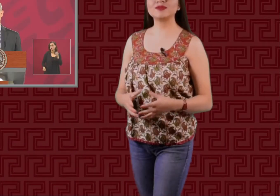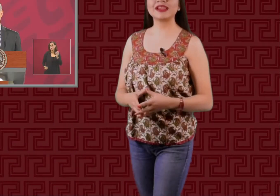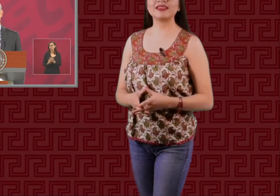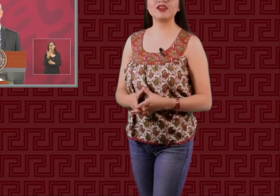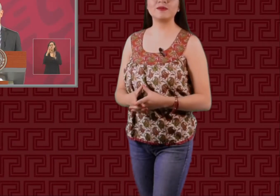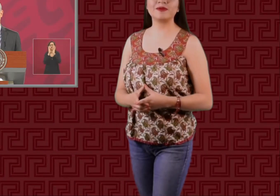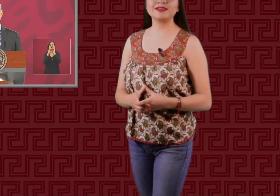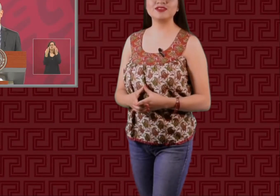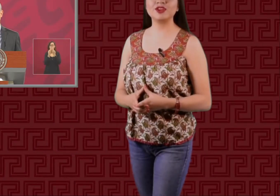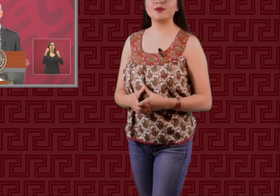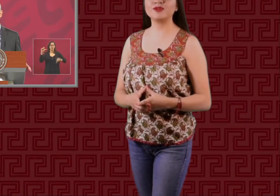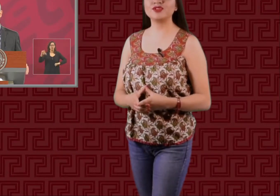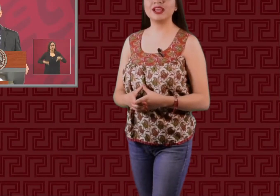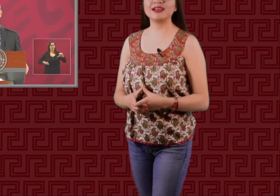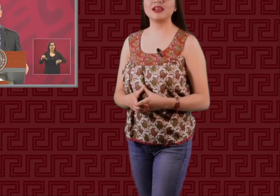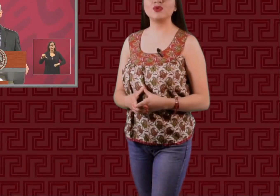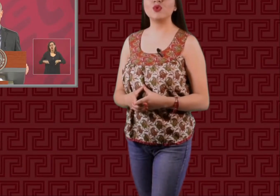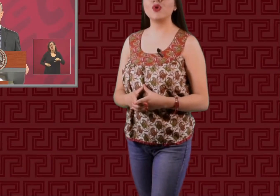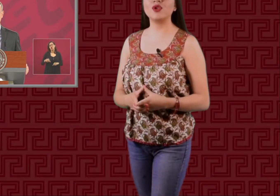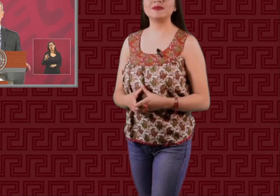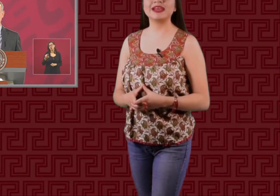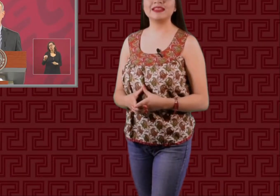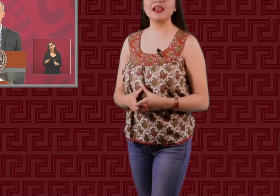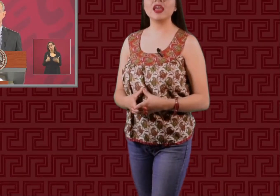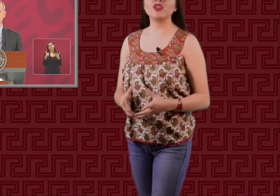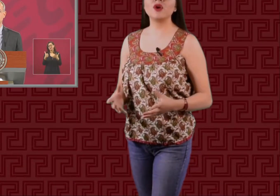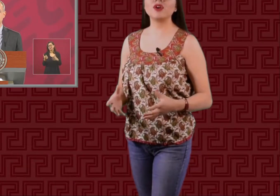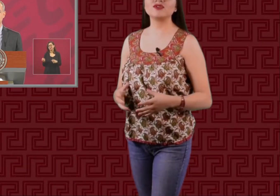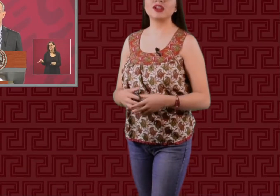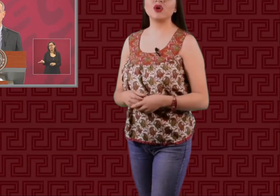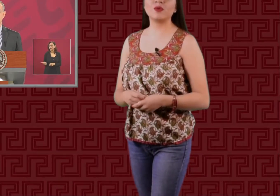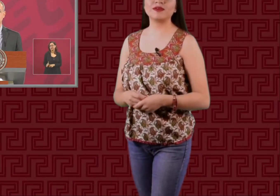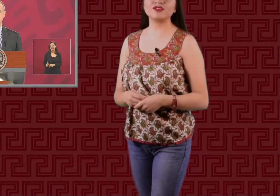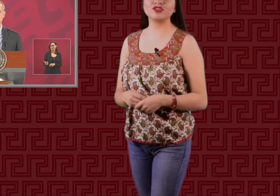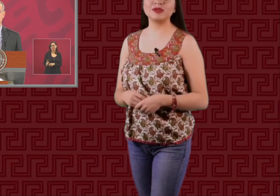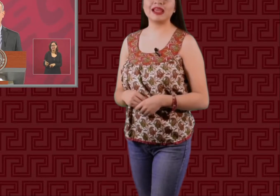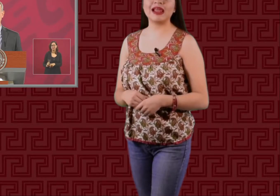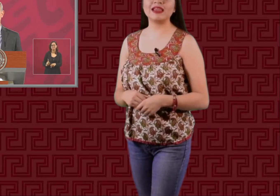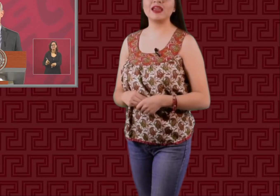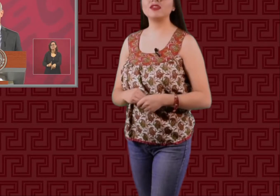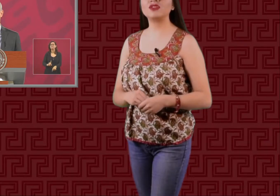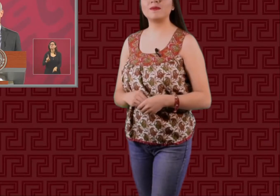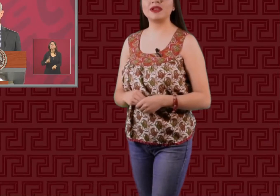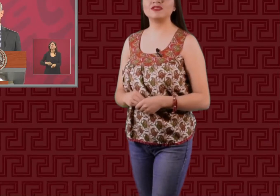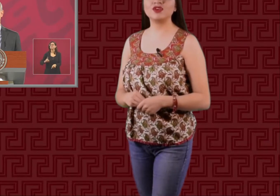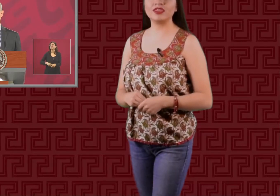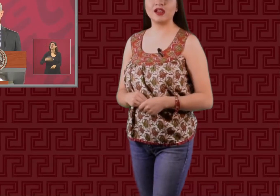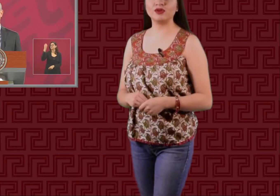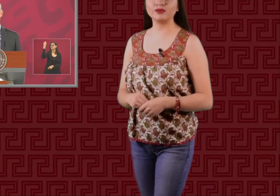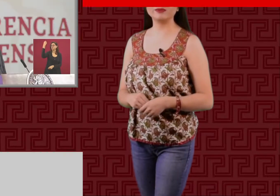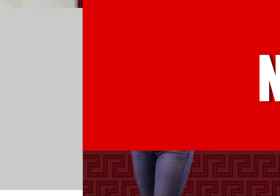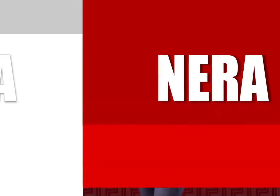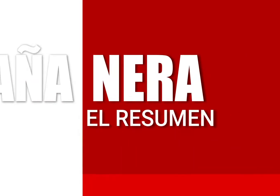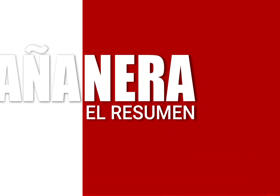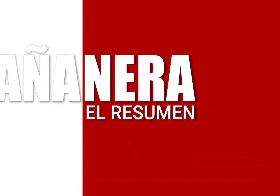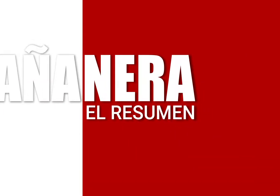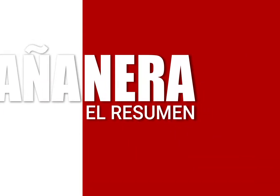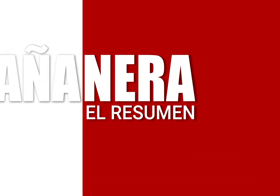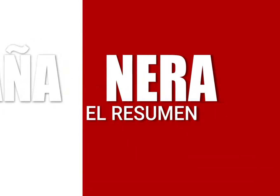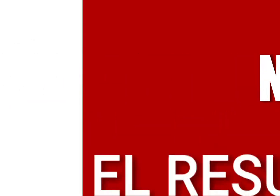El subsecretario de Prevención y Promoción de la Salud, Hugo López-Gatell, dio a conocer la ocupación hospitalaria en donde apareció Hidalgo.